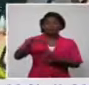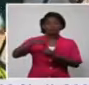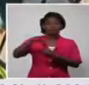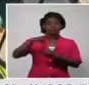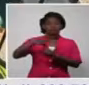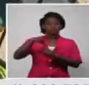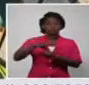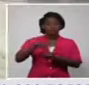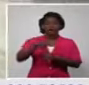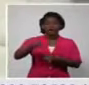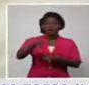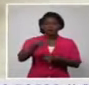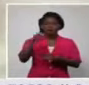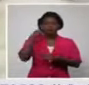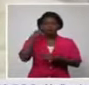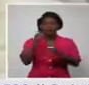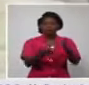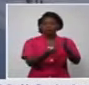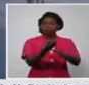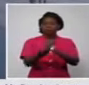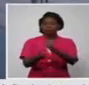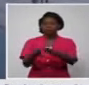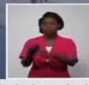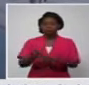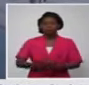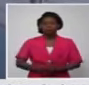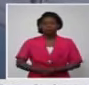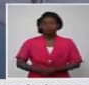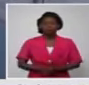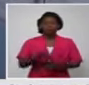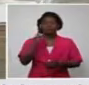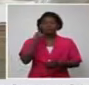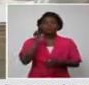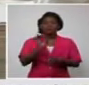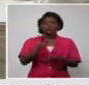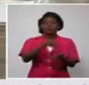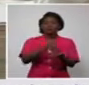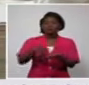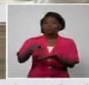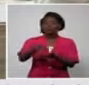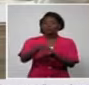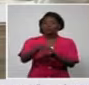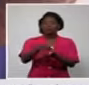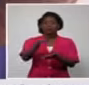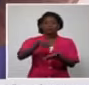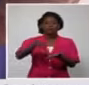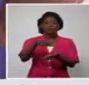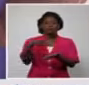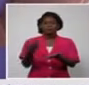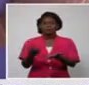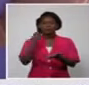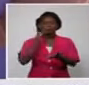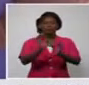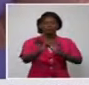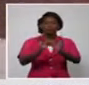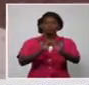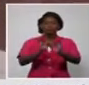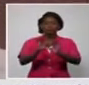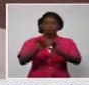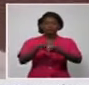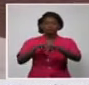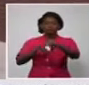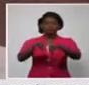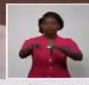ello existen en el territorio más de 1.400 capacidades disponibles en centros de aislamiento. Ante esta realidad se pusieron